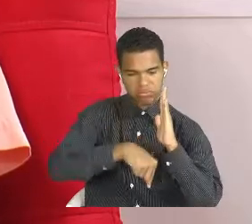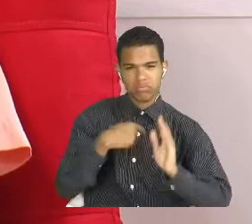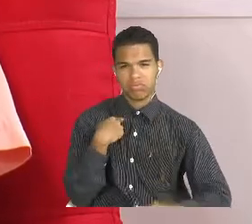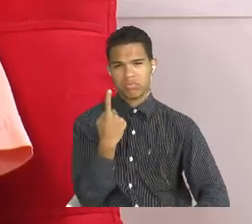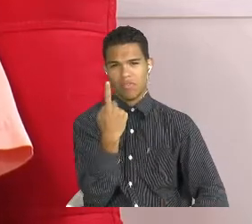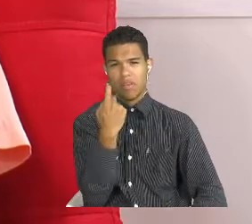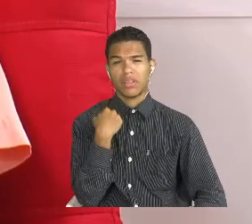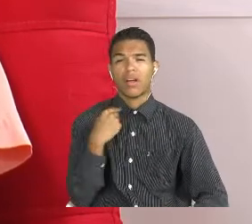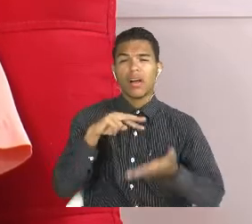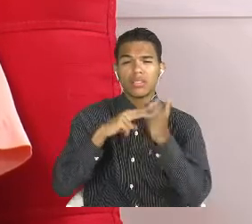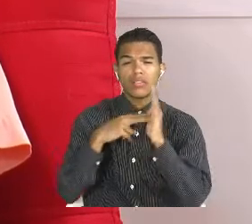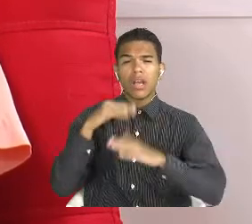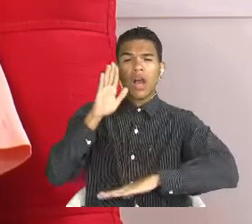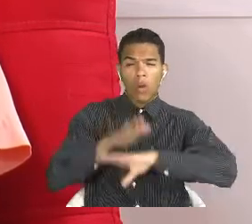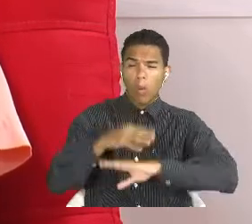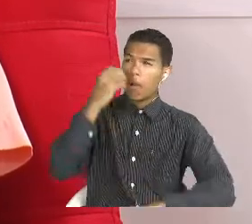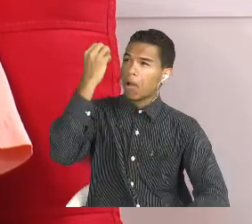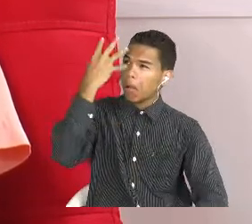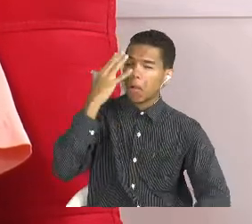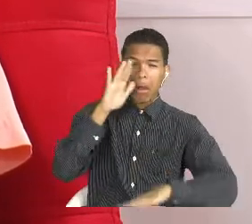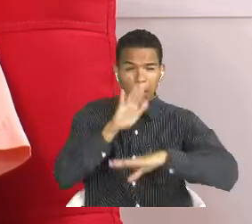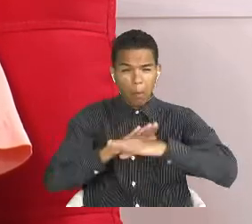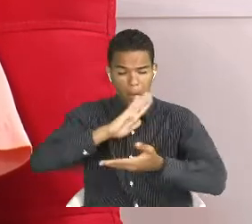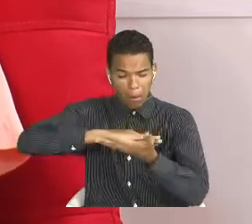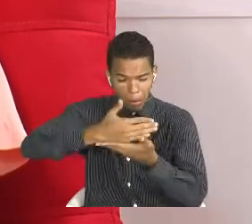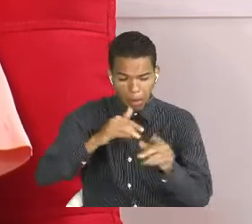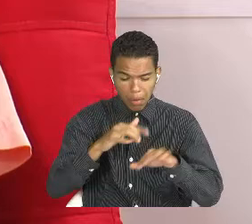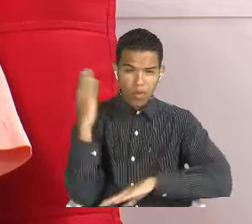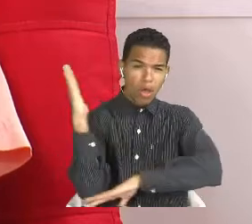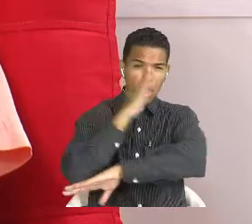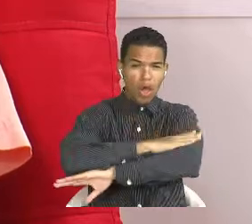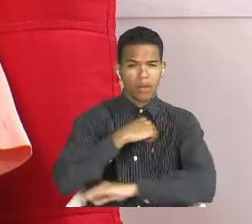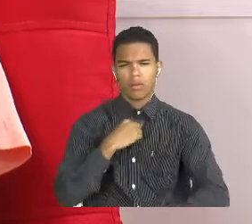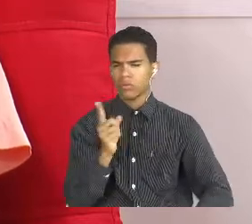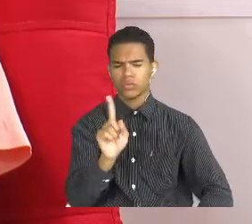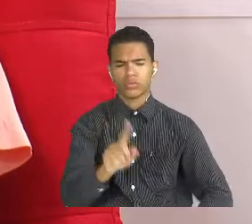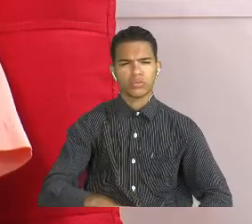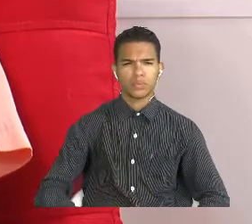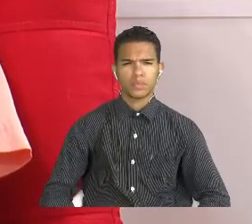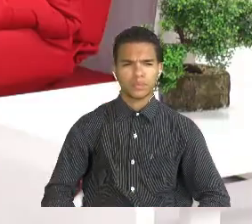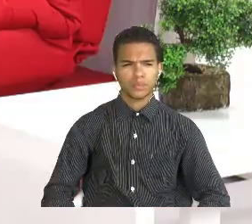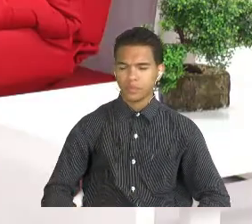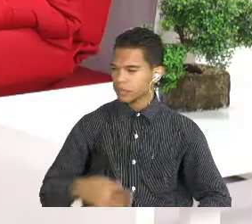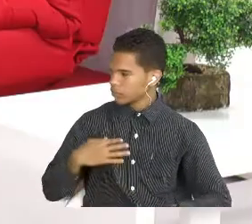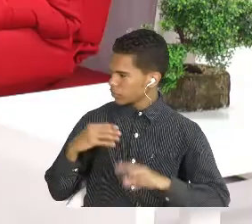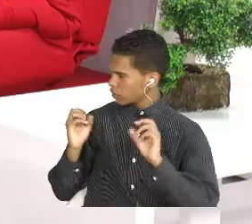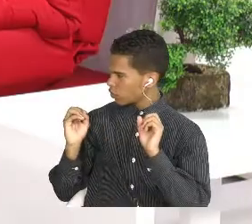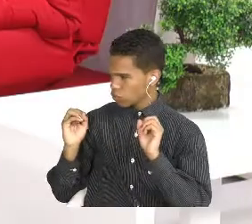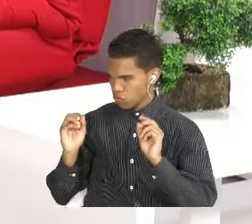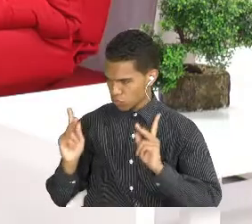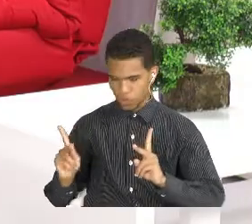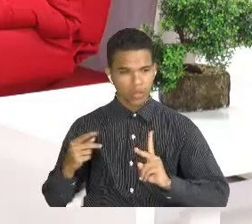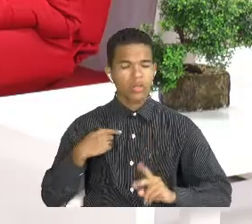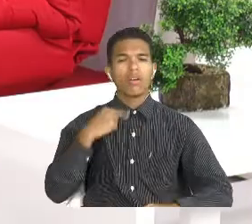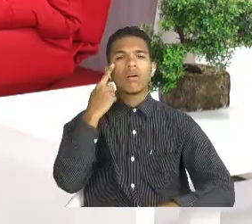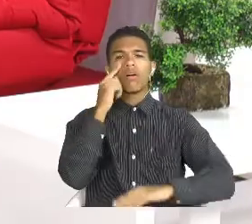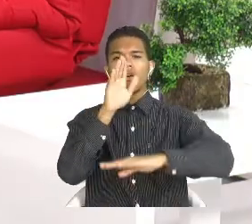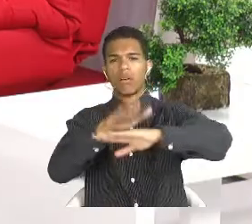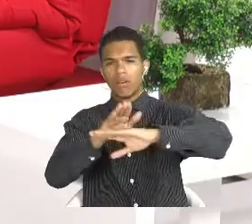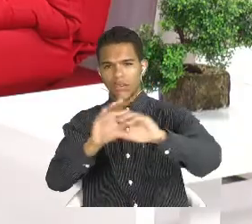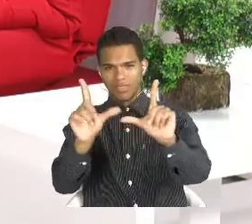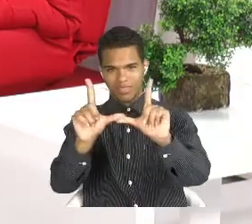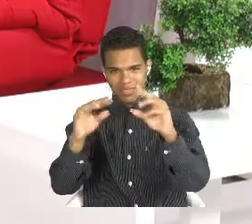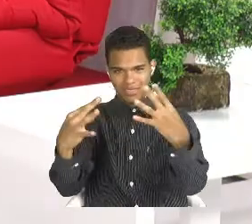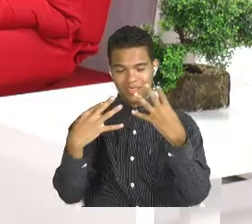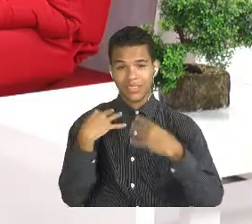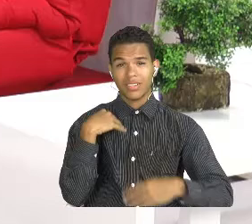exposiciones no son precursoras de un glaucoma. Listo, bueno, nuevamente a ustedes televidentes les recuerdo, mañana deben estar muy